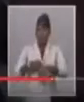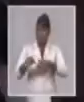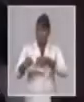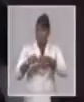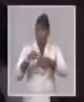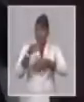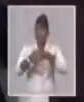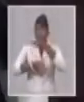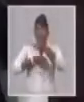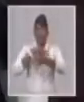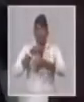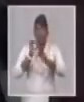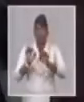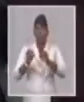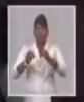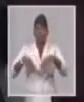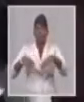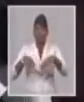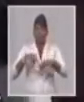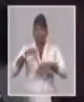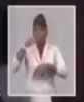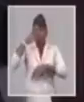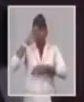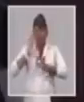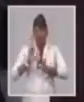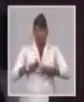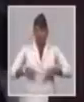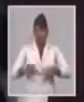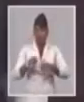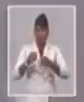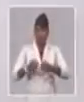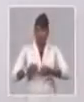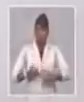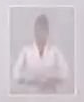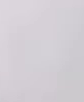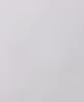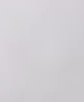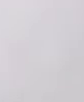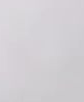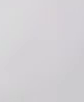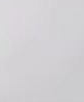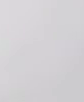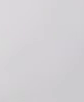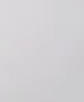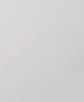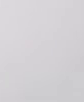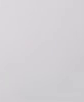Unos minutos para esta emisión de Cuba Debate en Mesa Redonda, así que les propongo que nos siga acompañando.